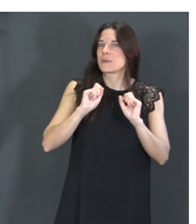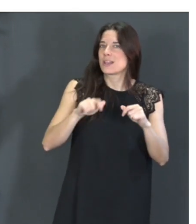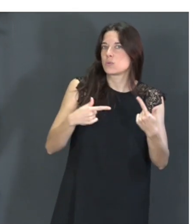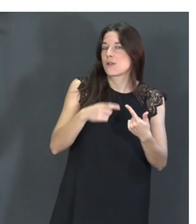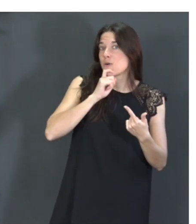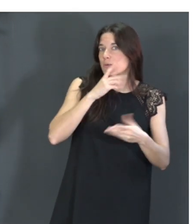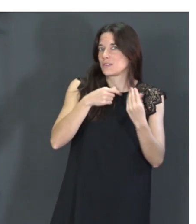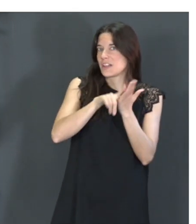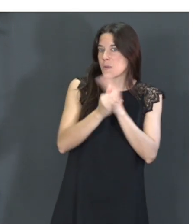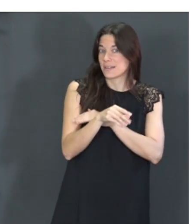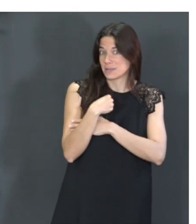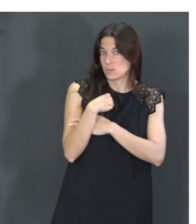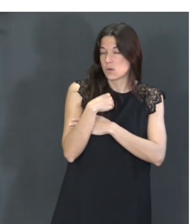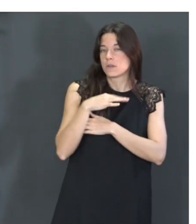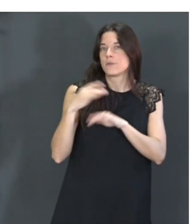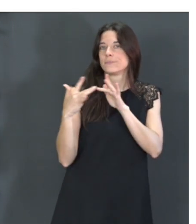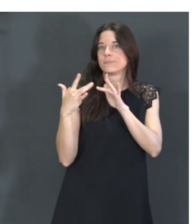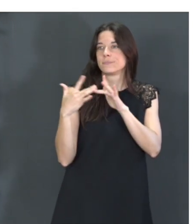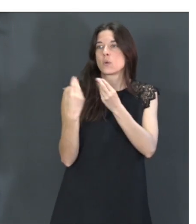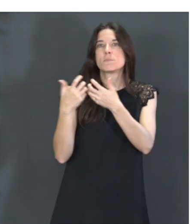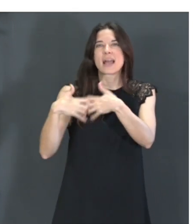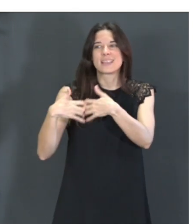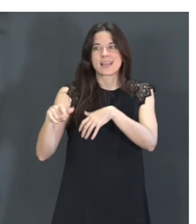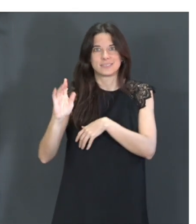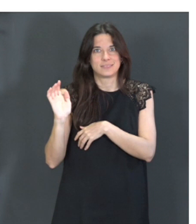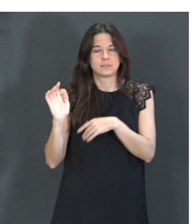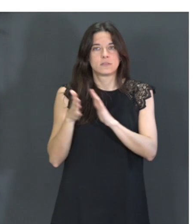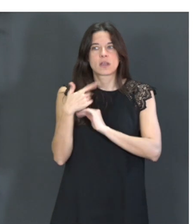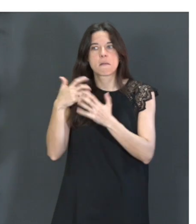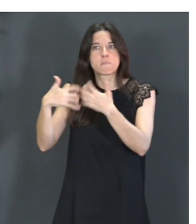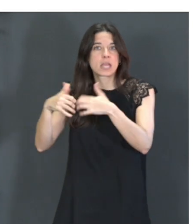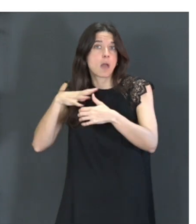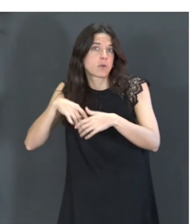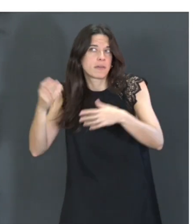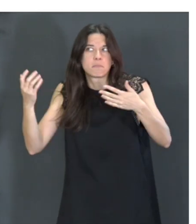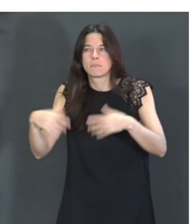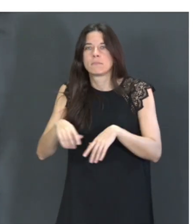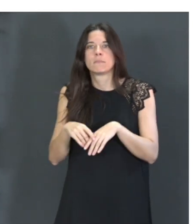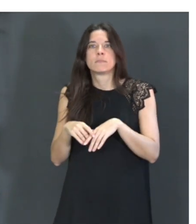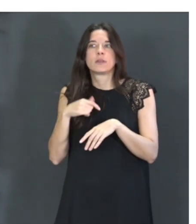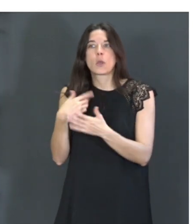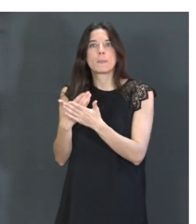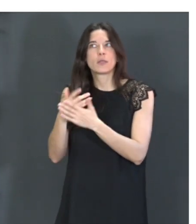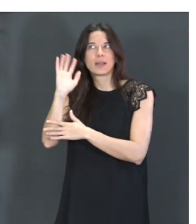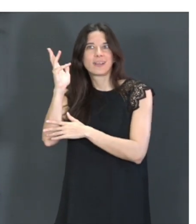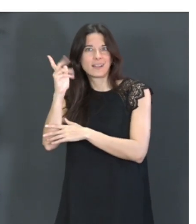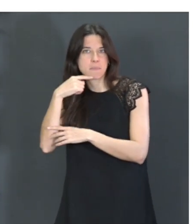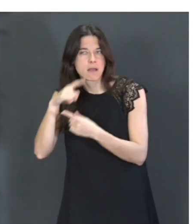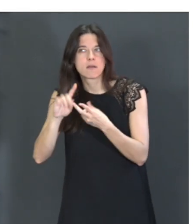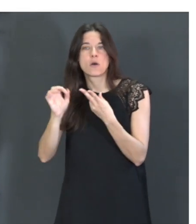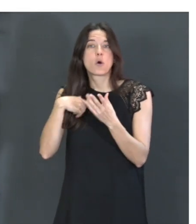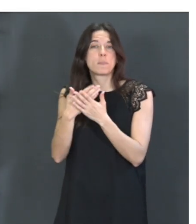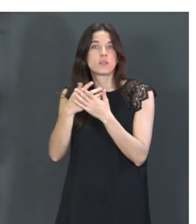lenguaje poder interactuar con las máquinas, y las máquinas puede ser un dispositivo al que le pido el tiempo o le pido que haga una